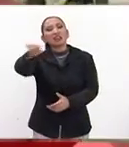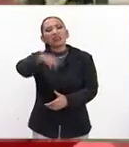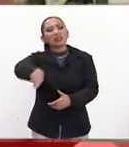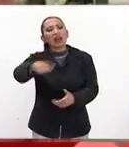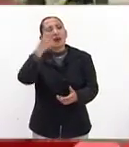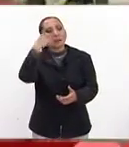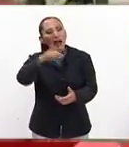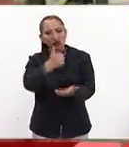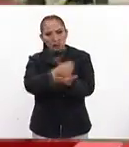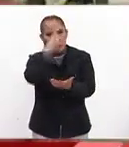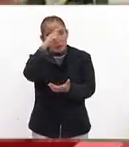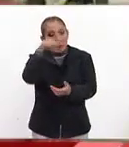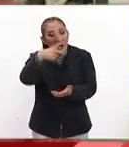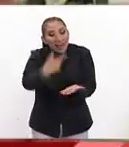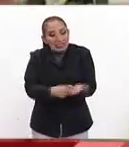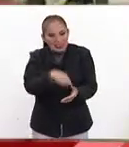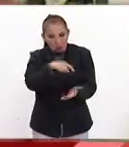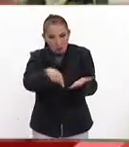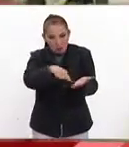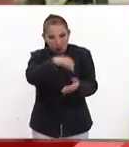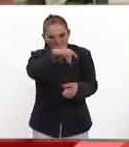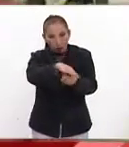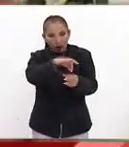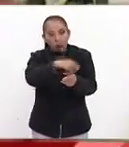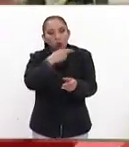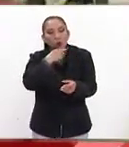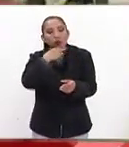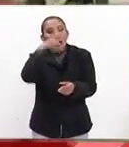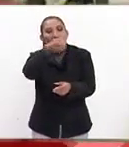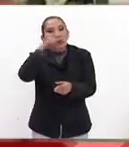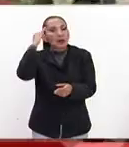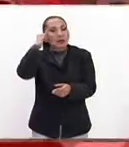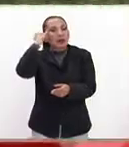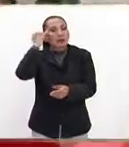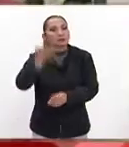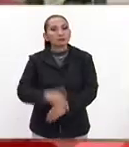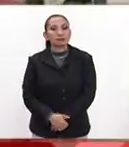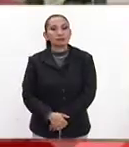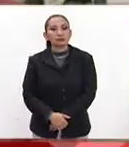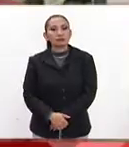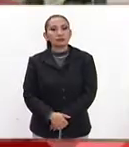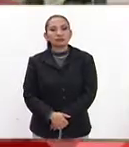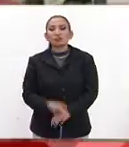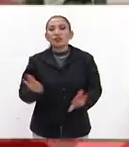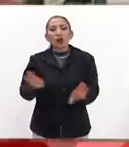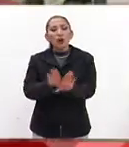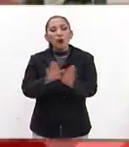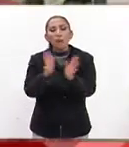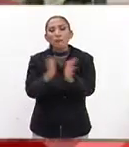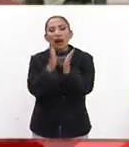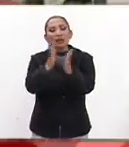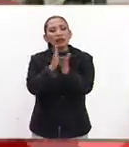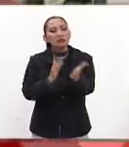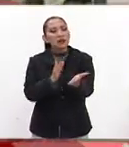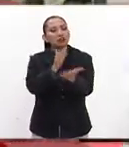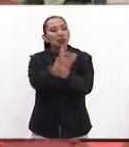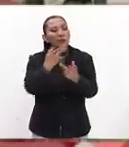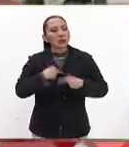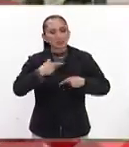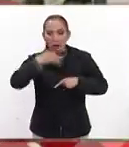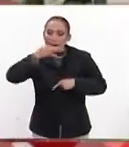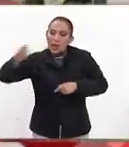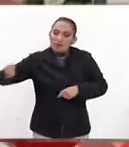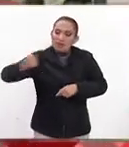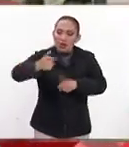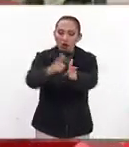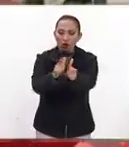Ciudad de México para que dentro de las elecciones se usen las lenguas indígenas? ¿Cómo hacer efectiva la participación de las personas y